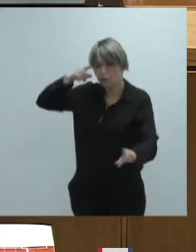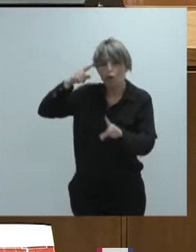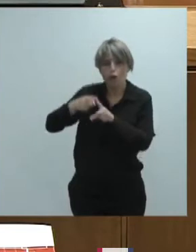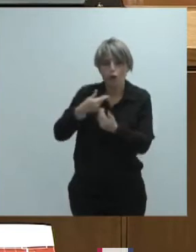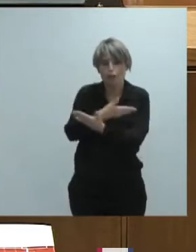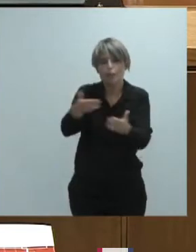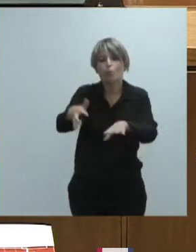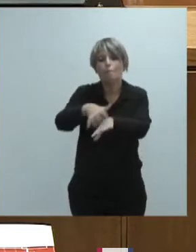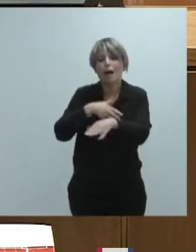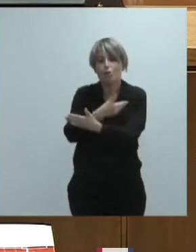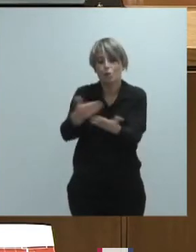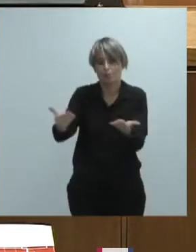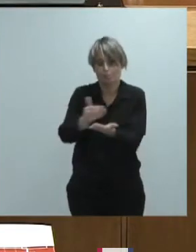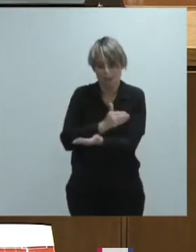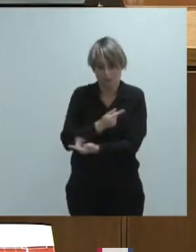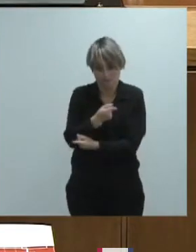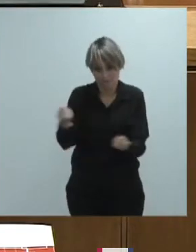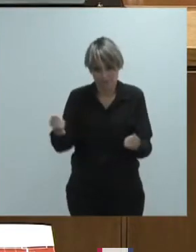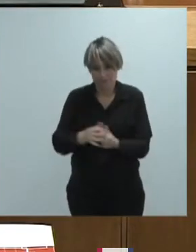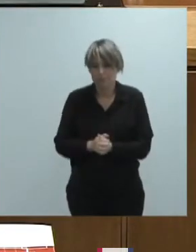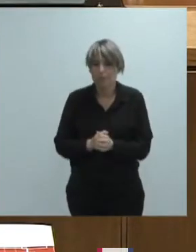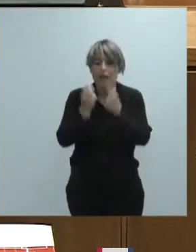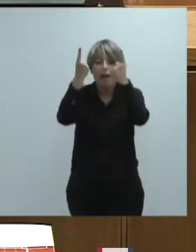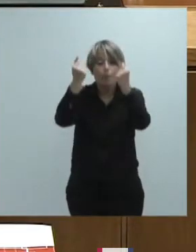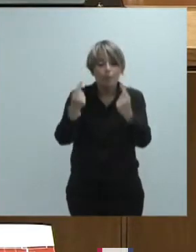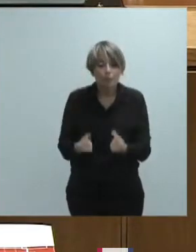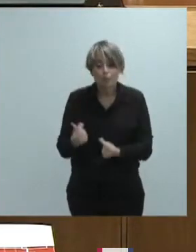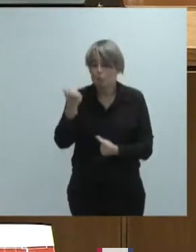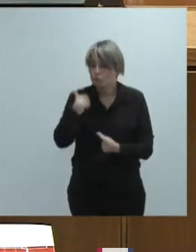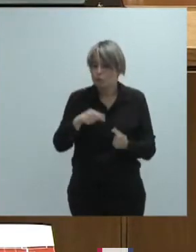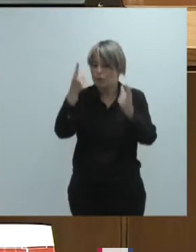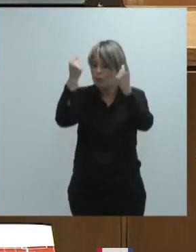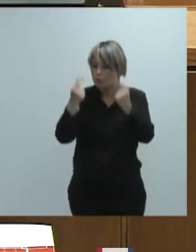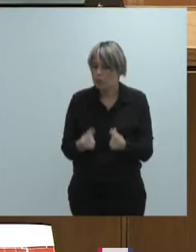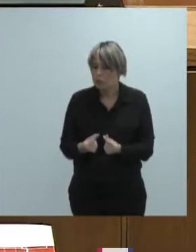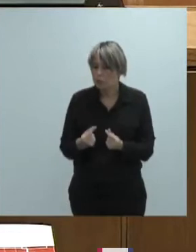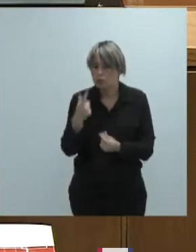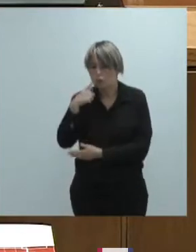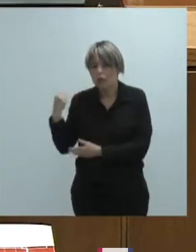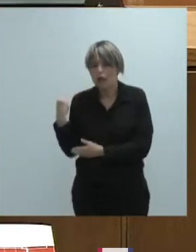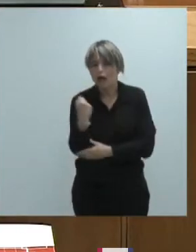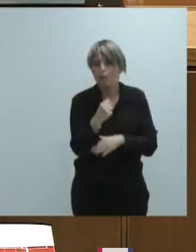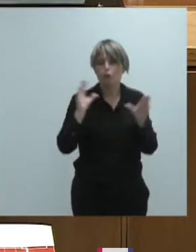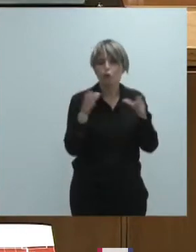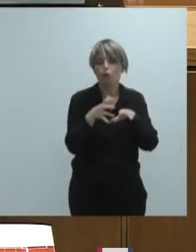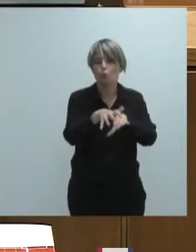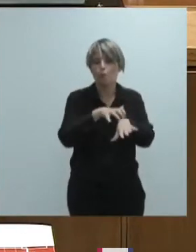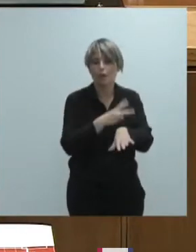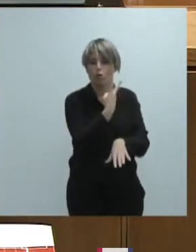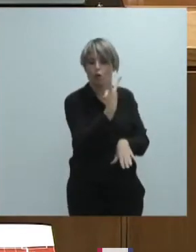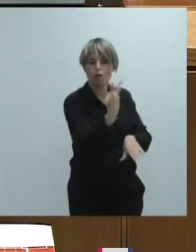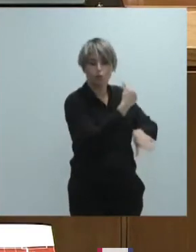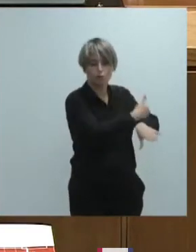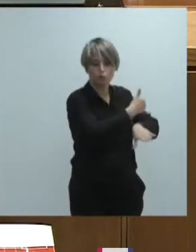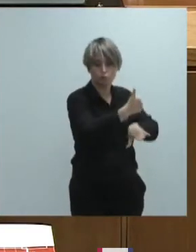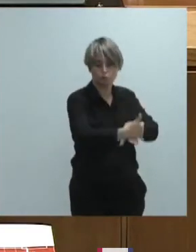mayoría unos presupuestos que cuentan ya de partida con el respaldo de la mayoría que conformamos los dos grupos que sustentamos